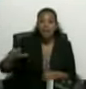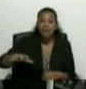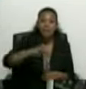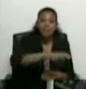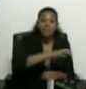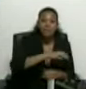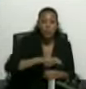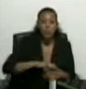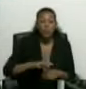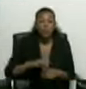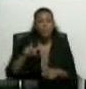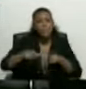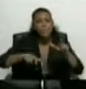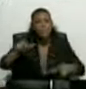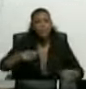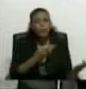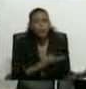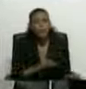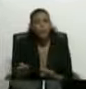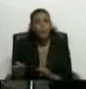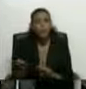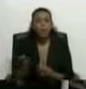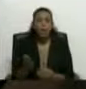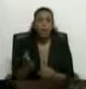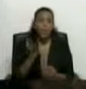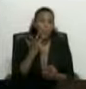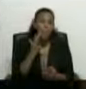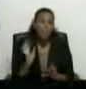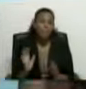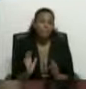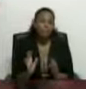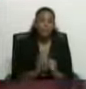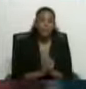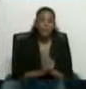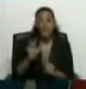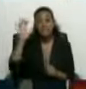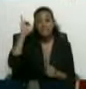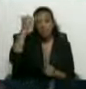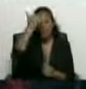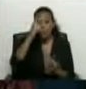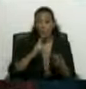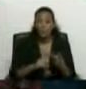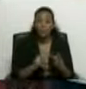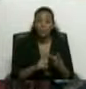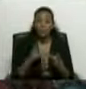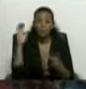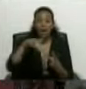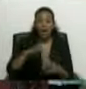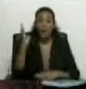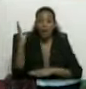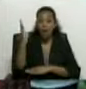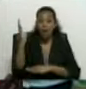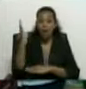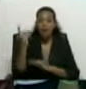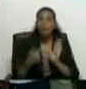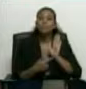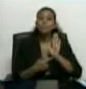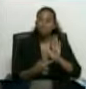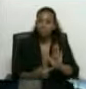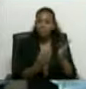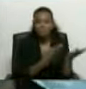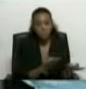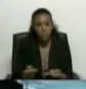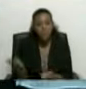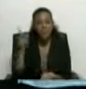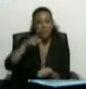también estuvieron invitados dos grandes estados como el estado Yaracuy y el estado Lara, quienes también